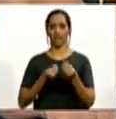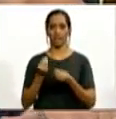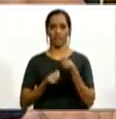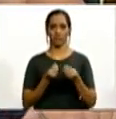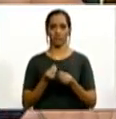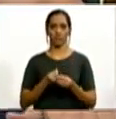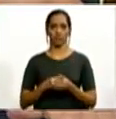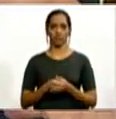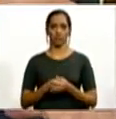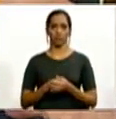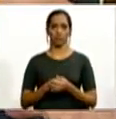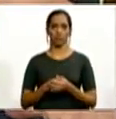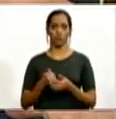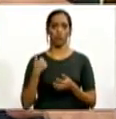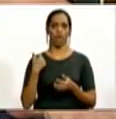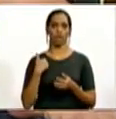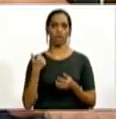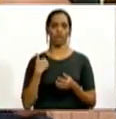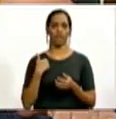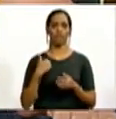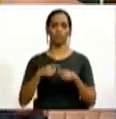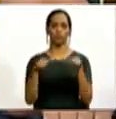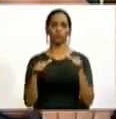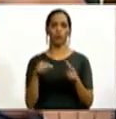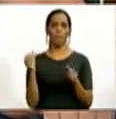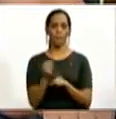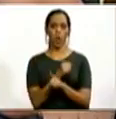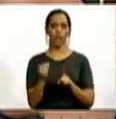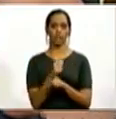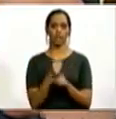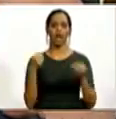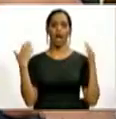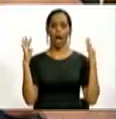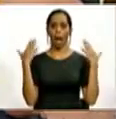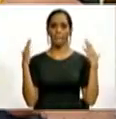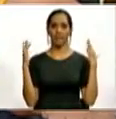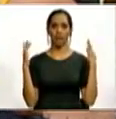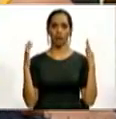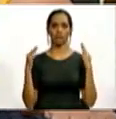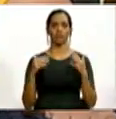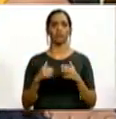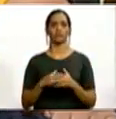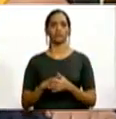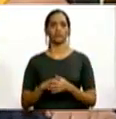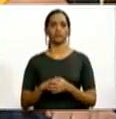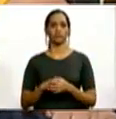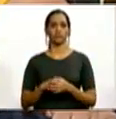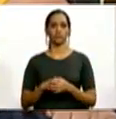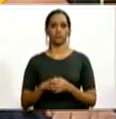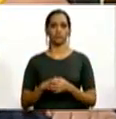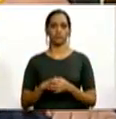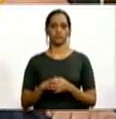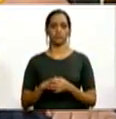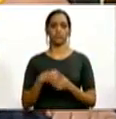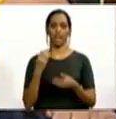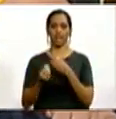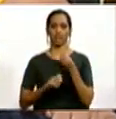o sea, a cualquier intentona violenta, a aplaudir la gira esta que